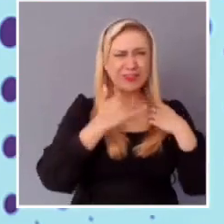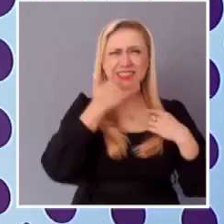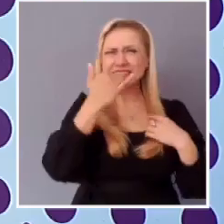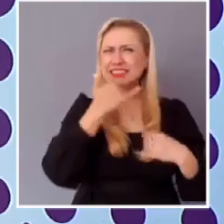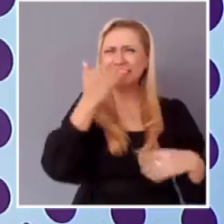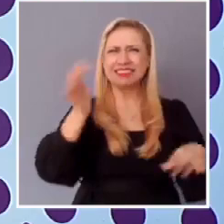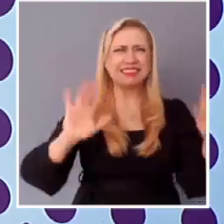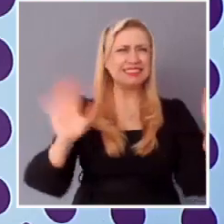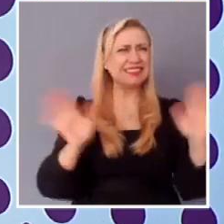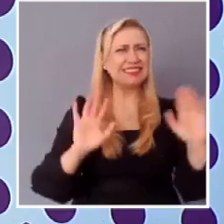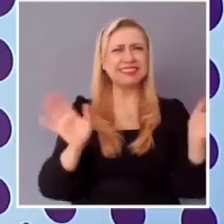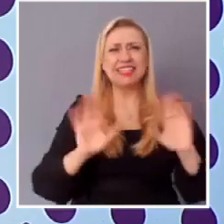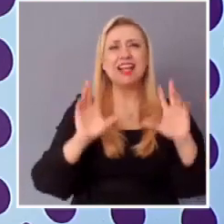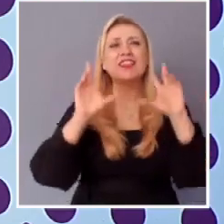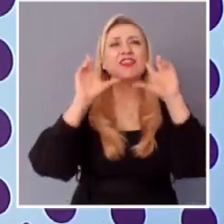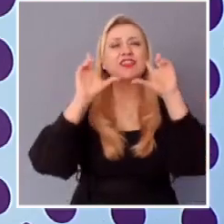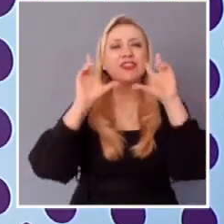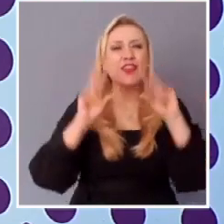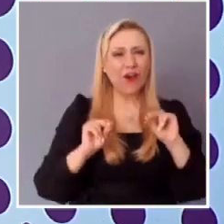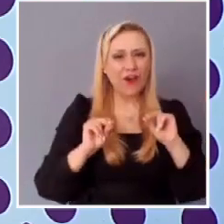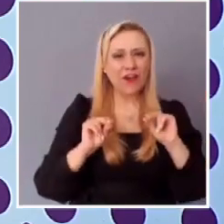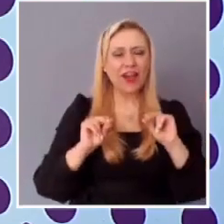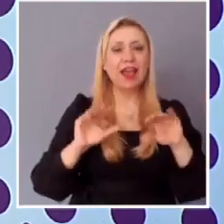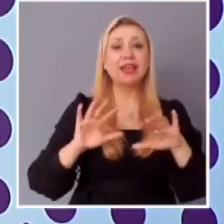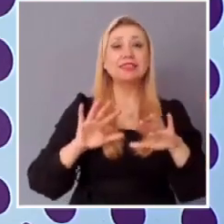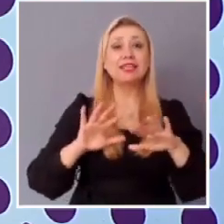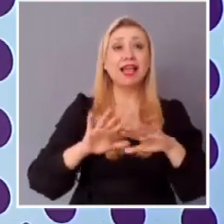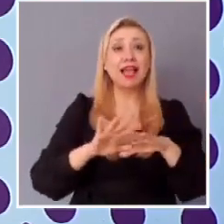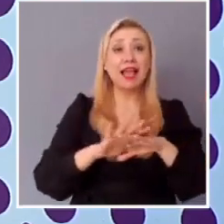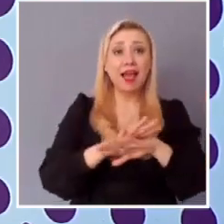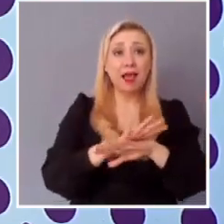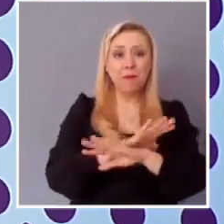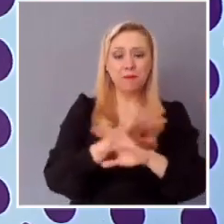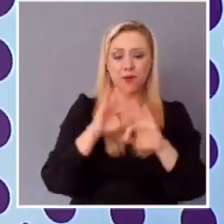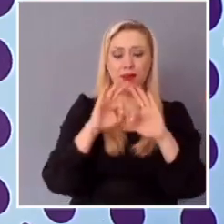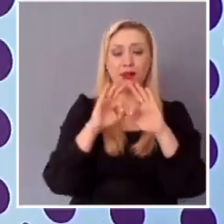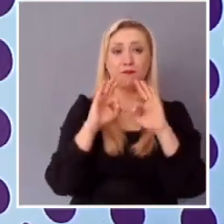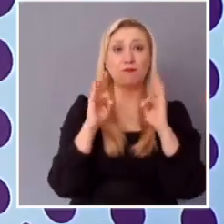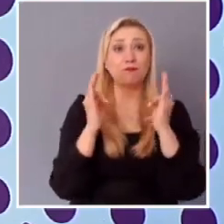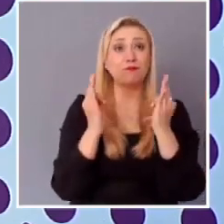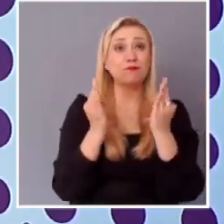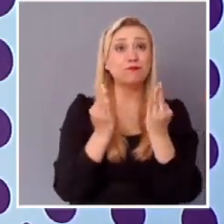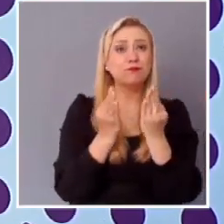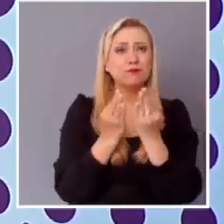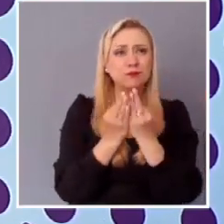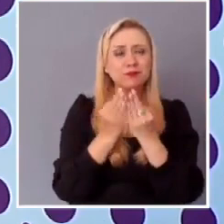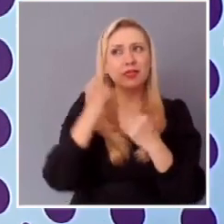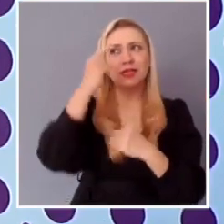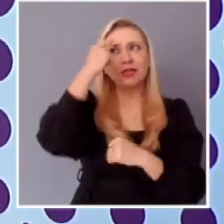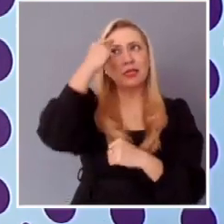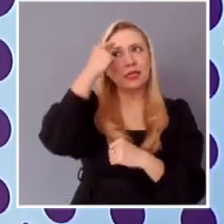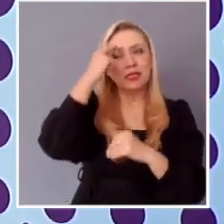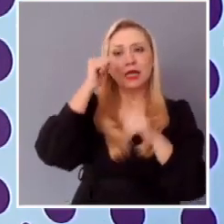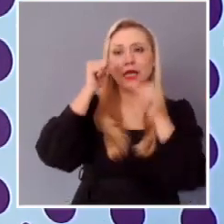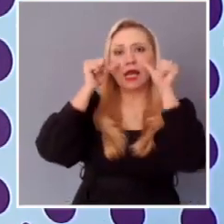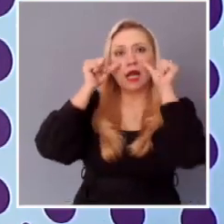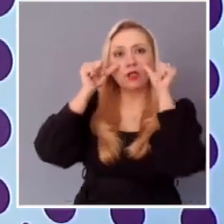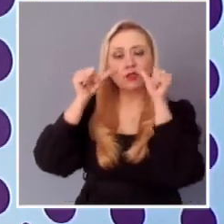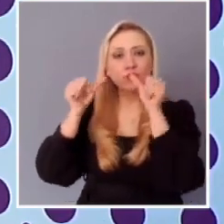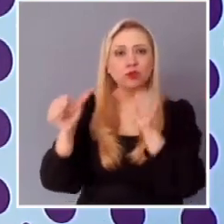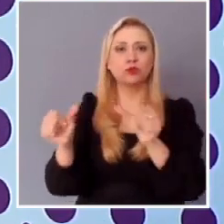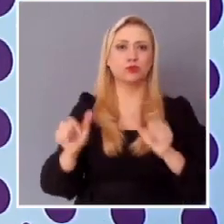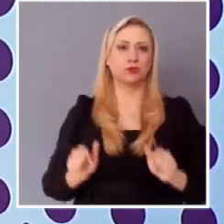proceso a mediano y largo plazo que debe considerar un programa de implementación, que debe considerar